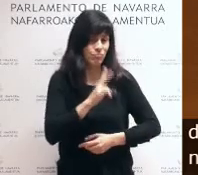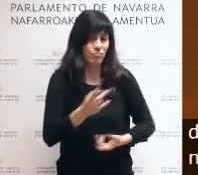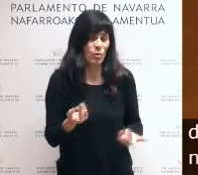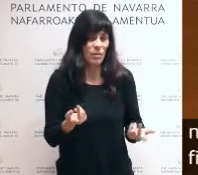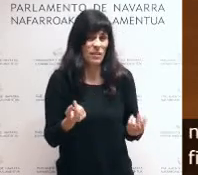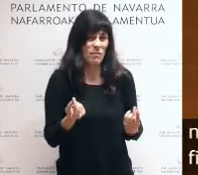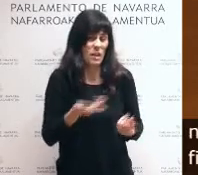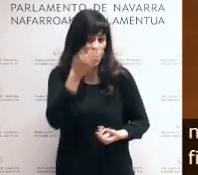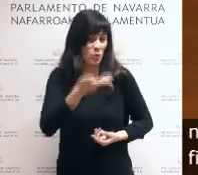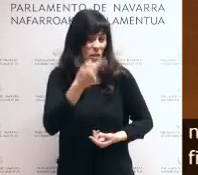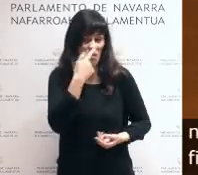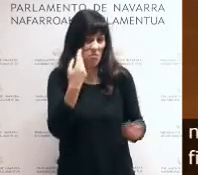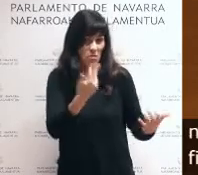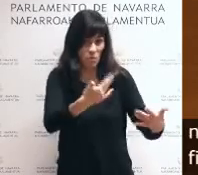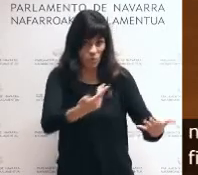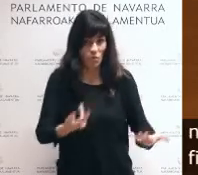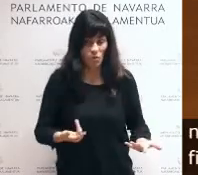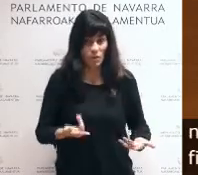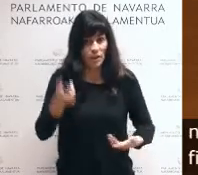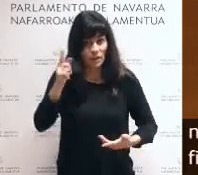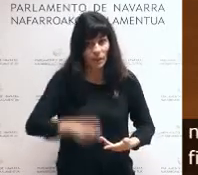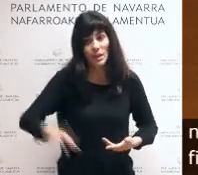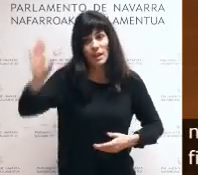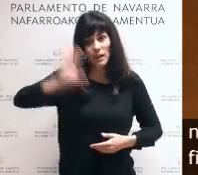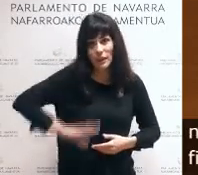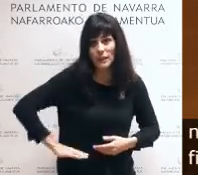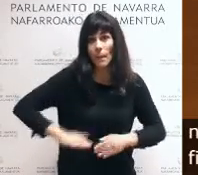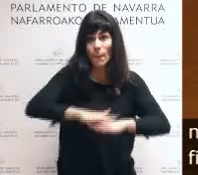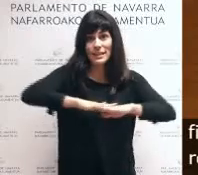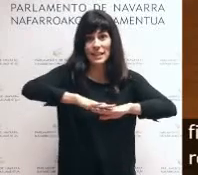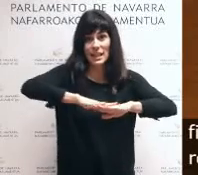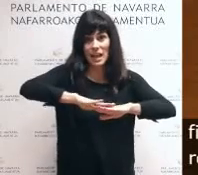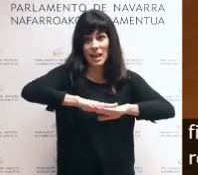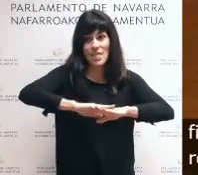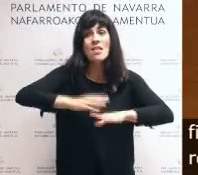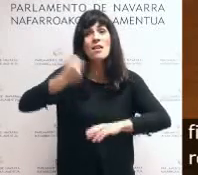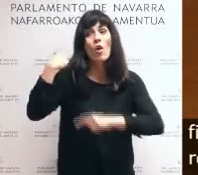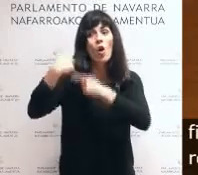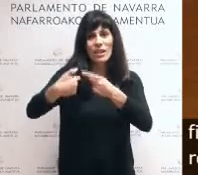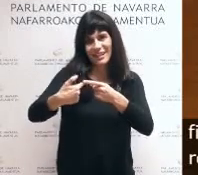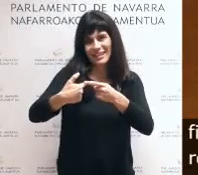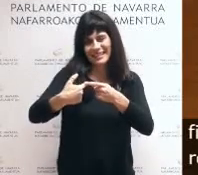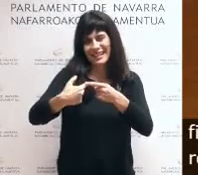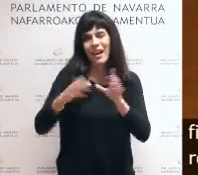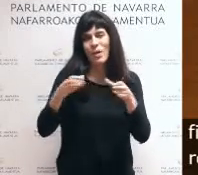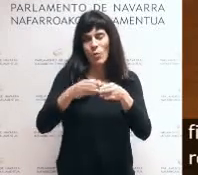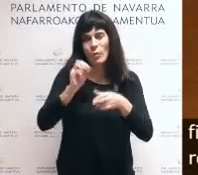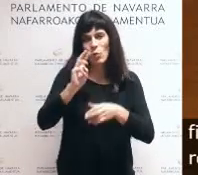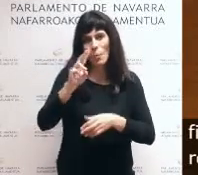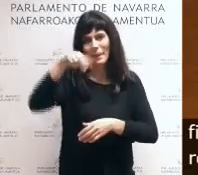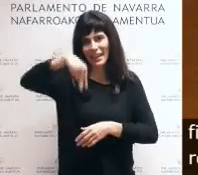de servicios sociales y otras coberturas como la renta básica nacieron en gobiernos de UPN. Por eso es una